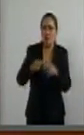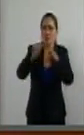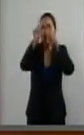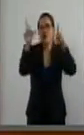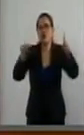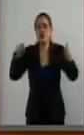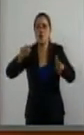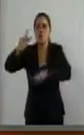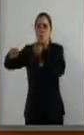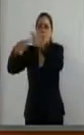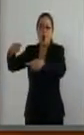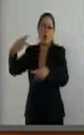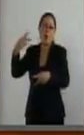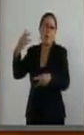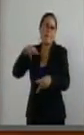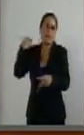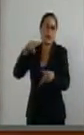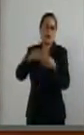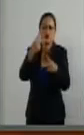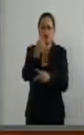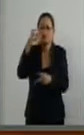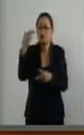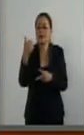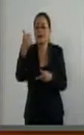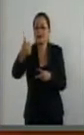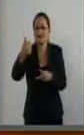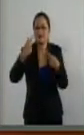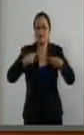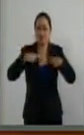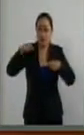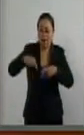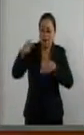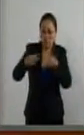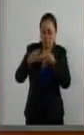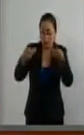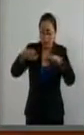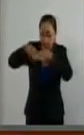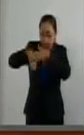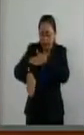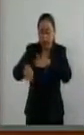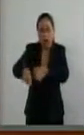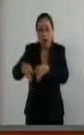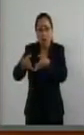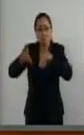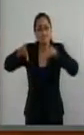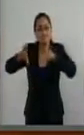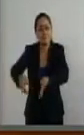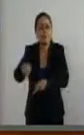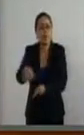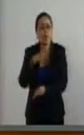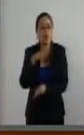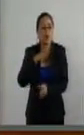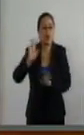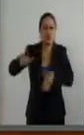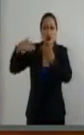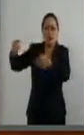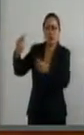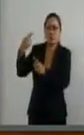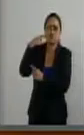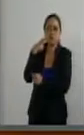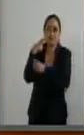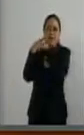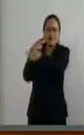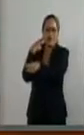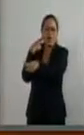en Veracruz, 256 personas en una fosa clandestina. Esa fue la noticia con la que llegué a la capital,